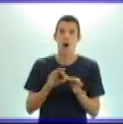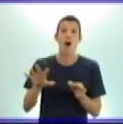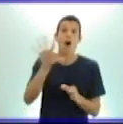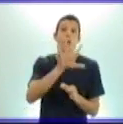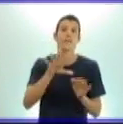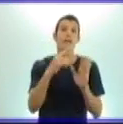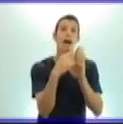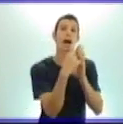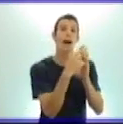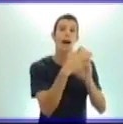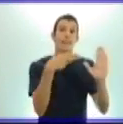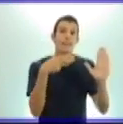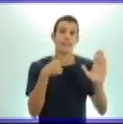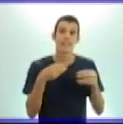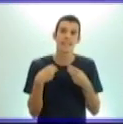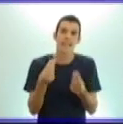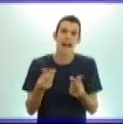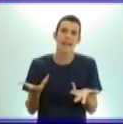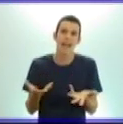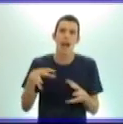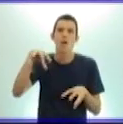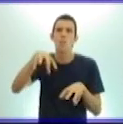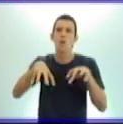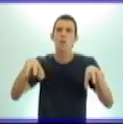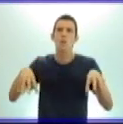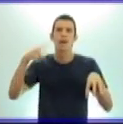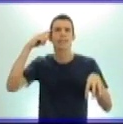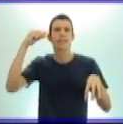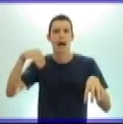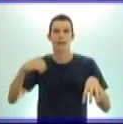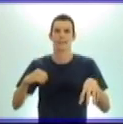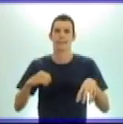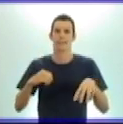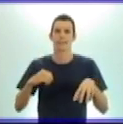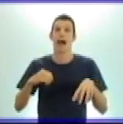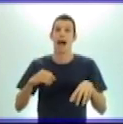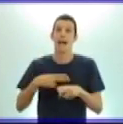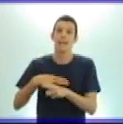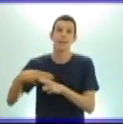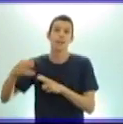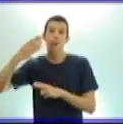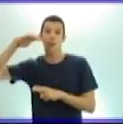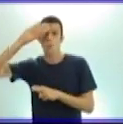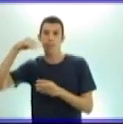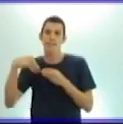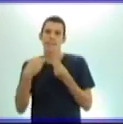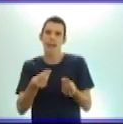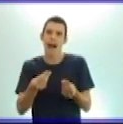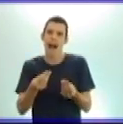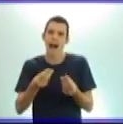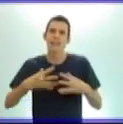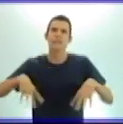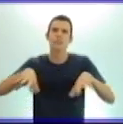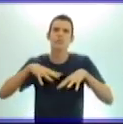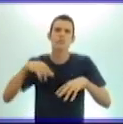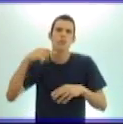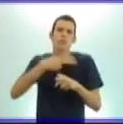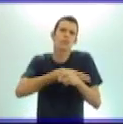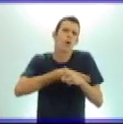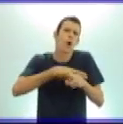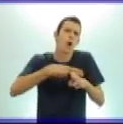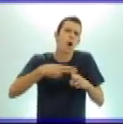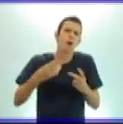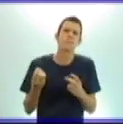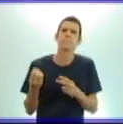a partir de esas características físicas geográficas, conocer los hechos históricos